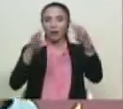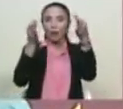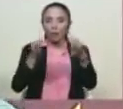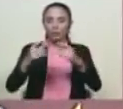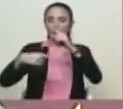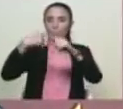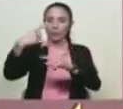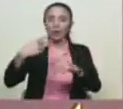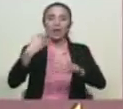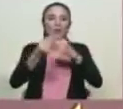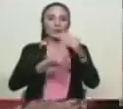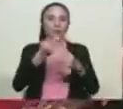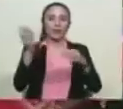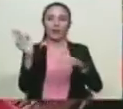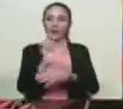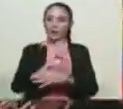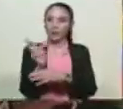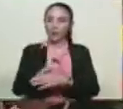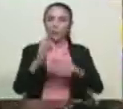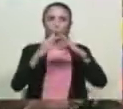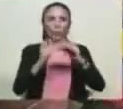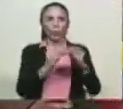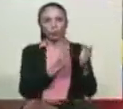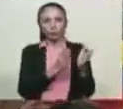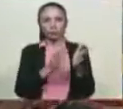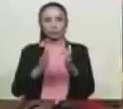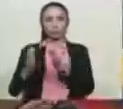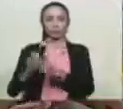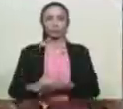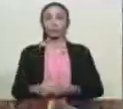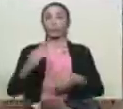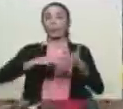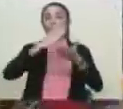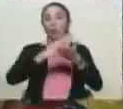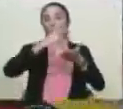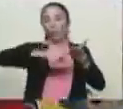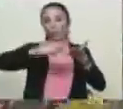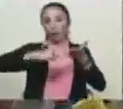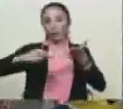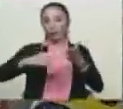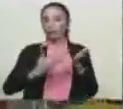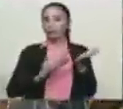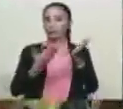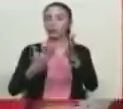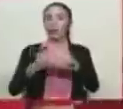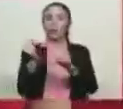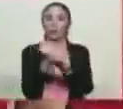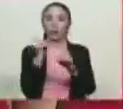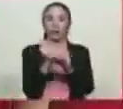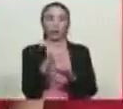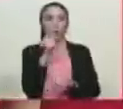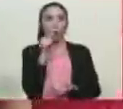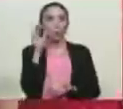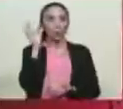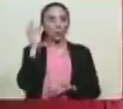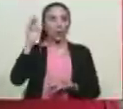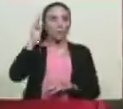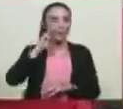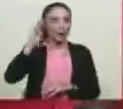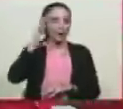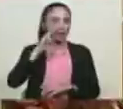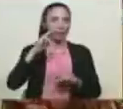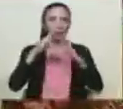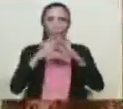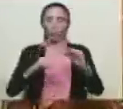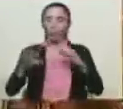y empiece a cumplirse en todas sus partes como gran contrato colectivo de los trabajadores, las trabajadoras, los maestros y